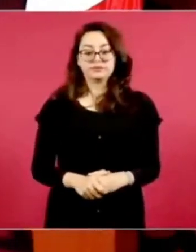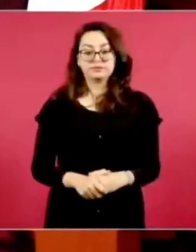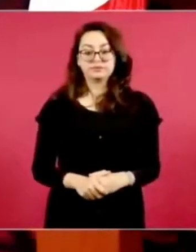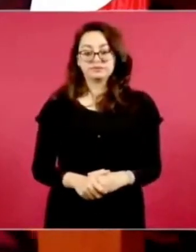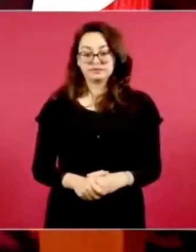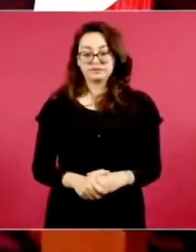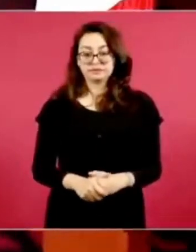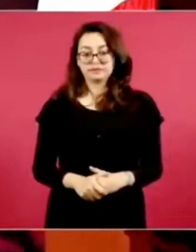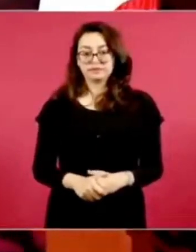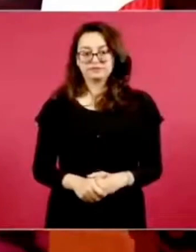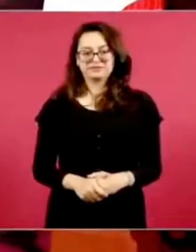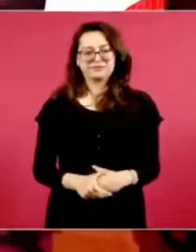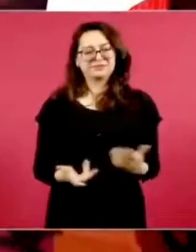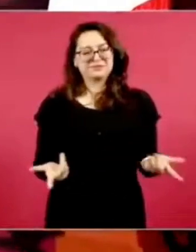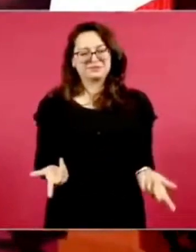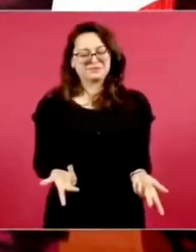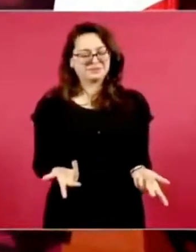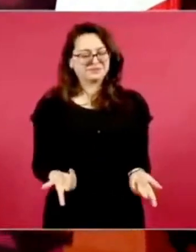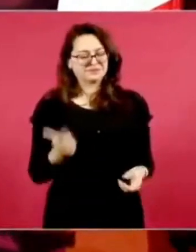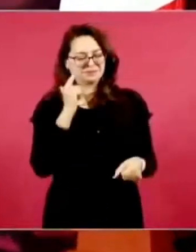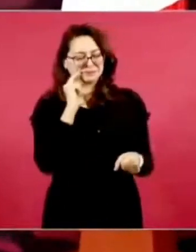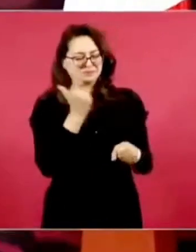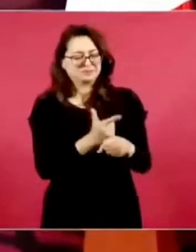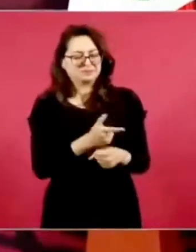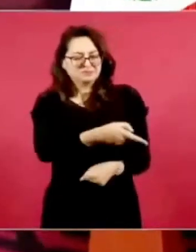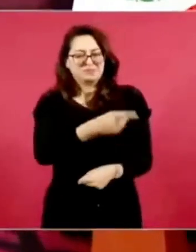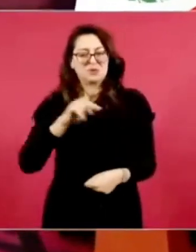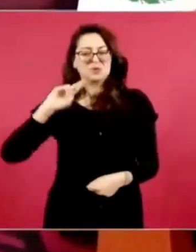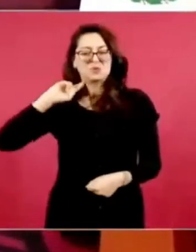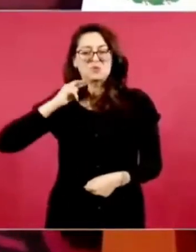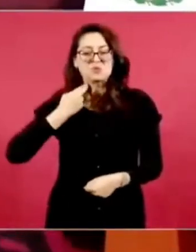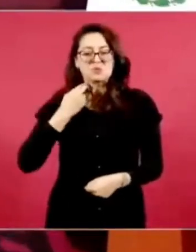Sí, no, pero evidente,